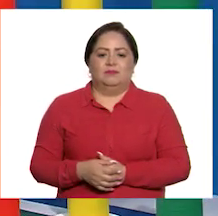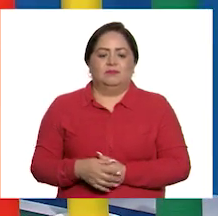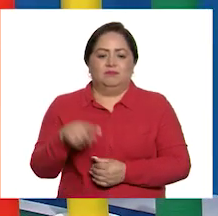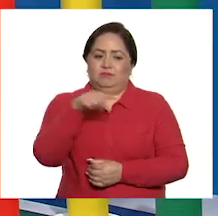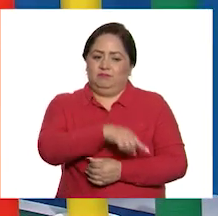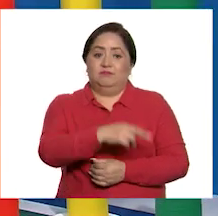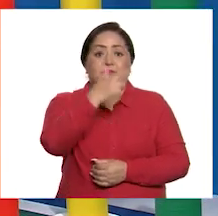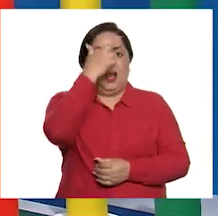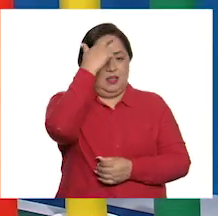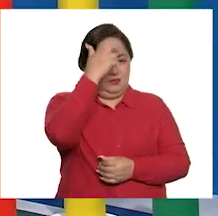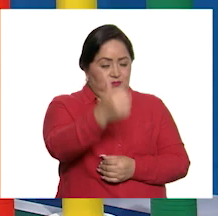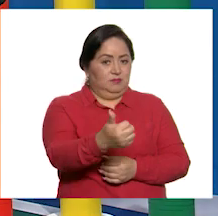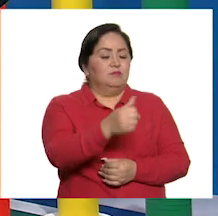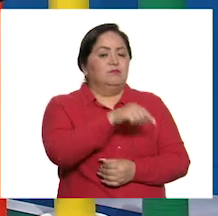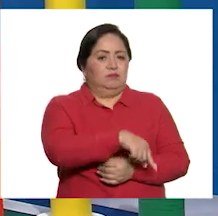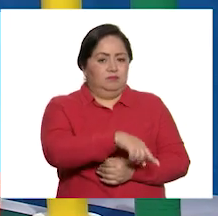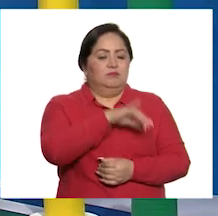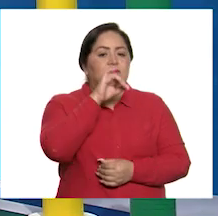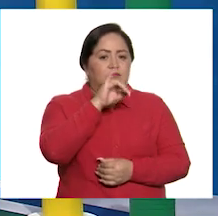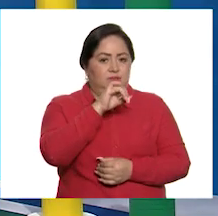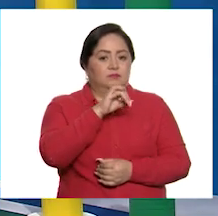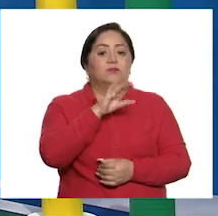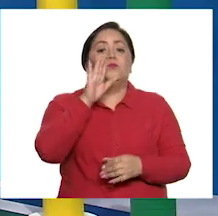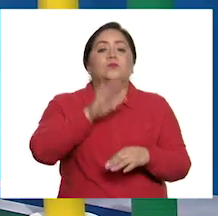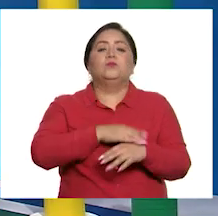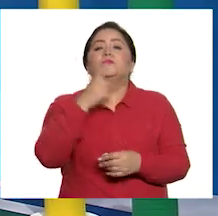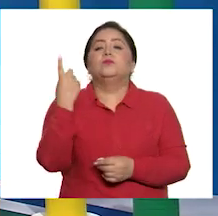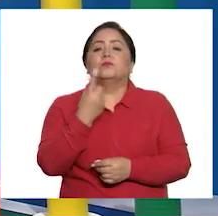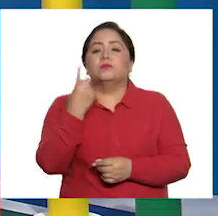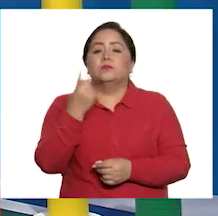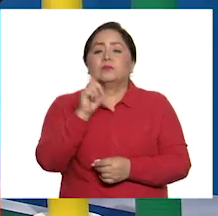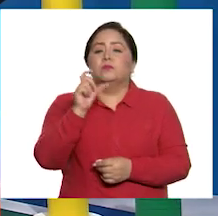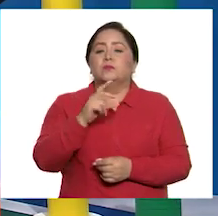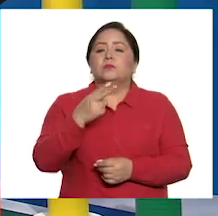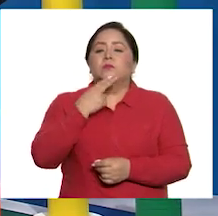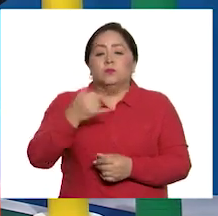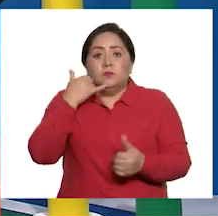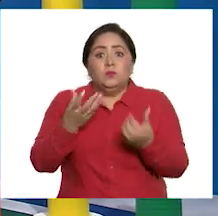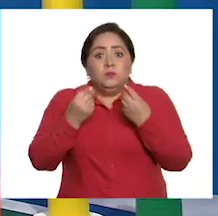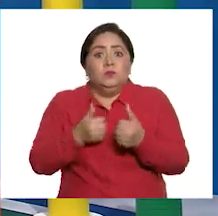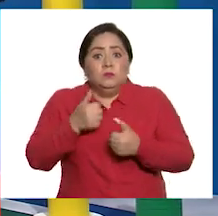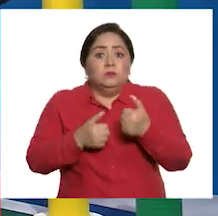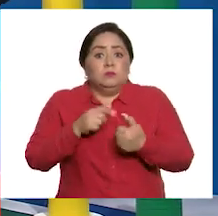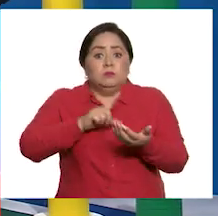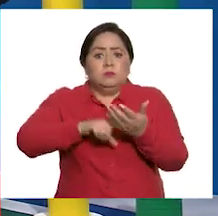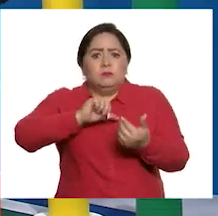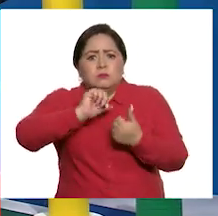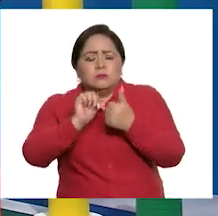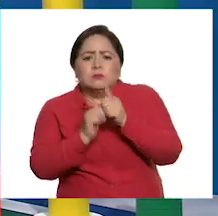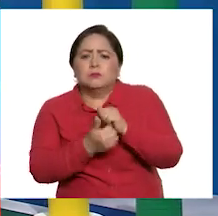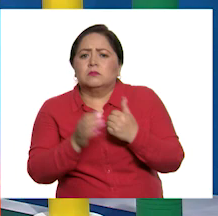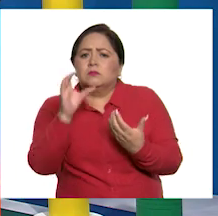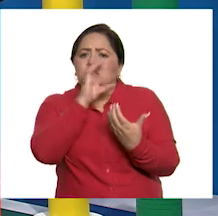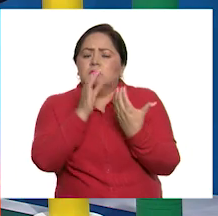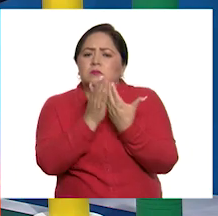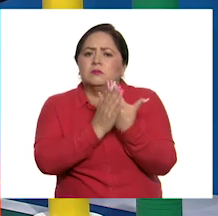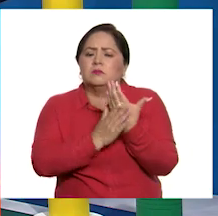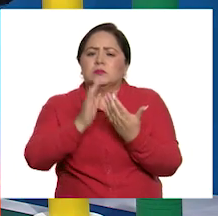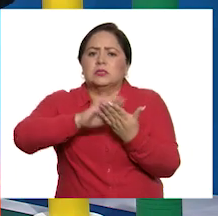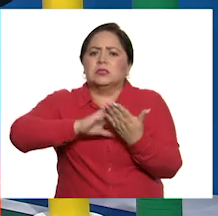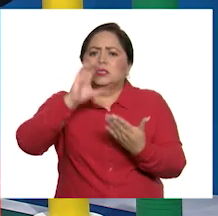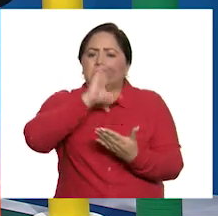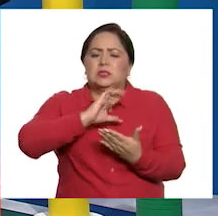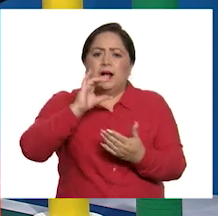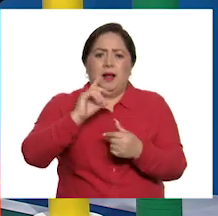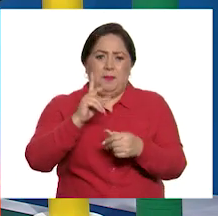ciertas, Ale. Además, Ale, si bien cuando usamos mucho el teléfono celular se calienta su pantalla y también